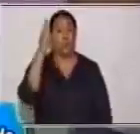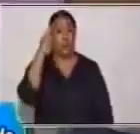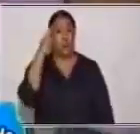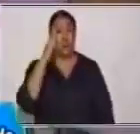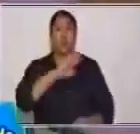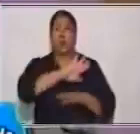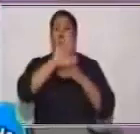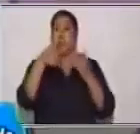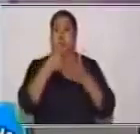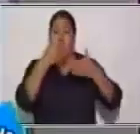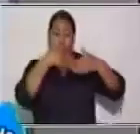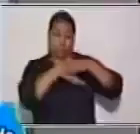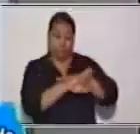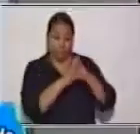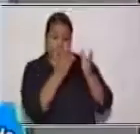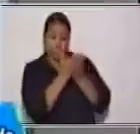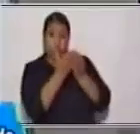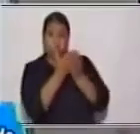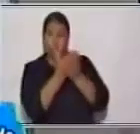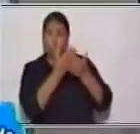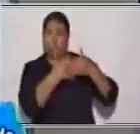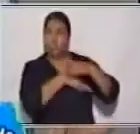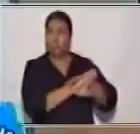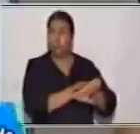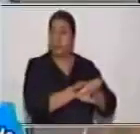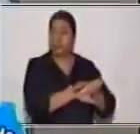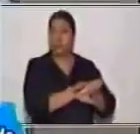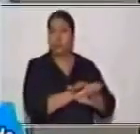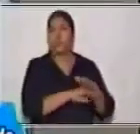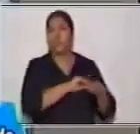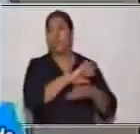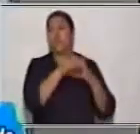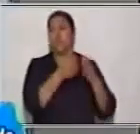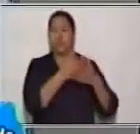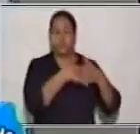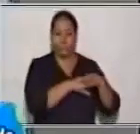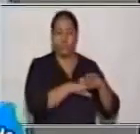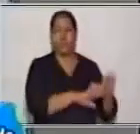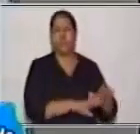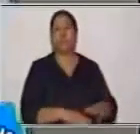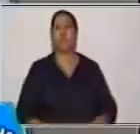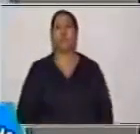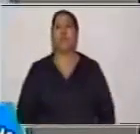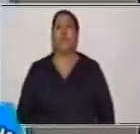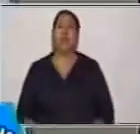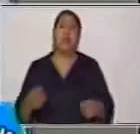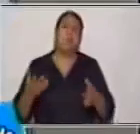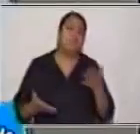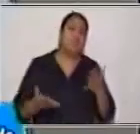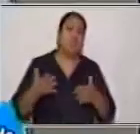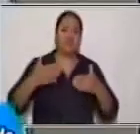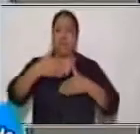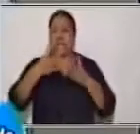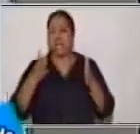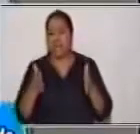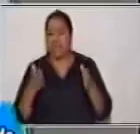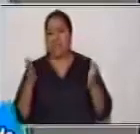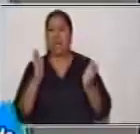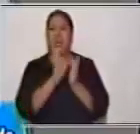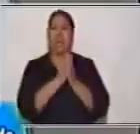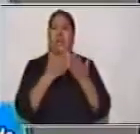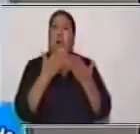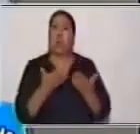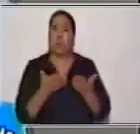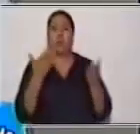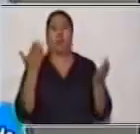guardar todos tus materiales en el lugar que corresponde. Podría ser una cajita, podría ser tu cuaderno, podría